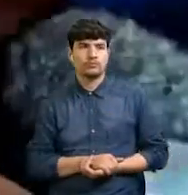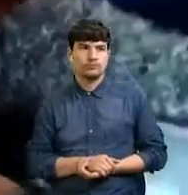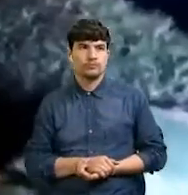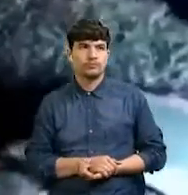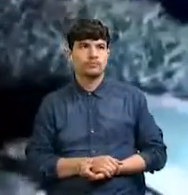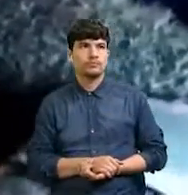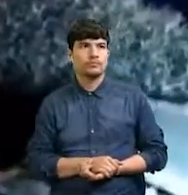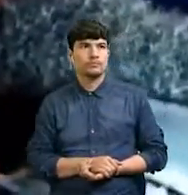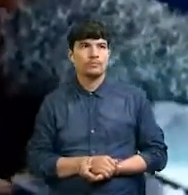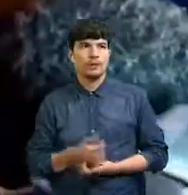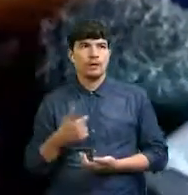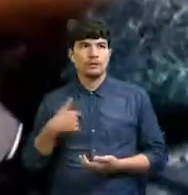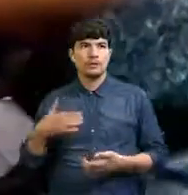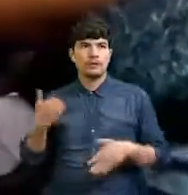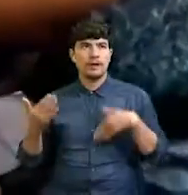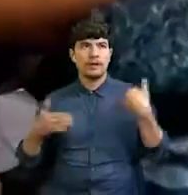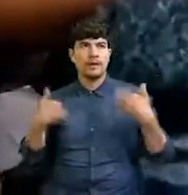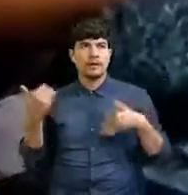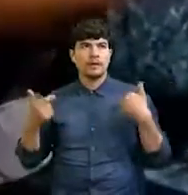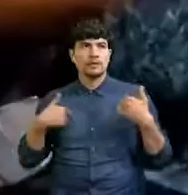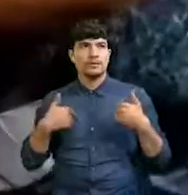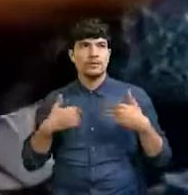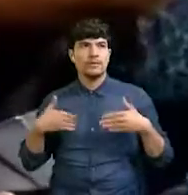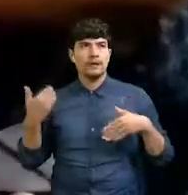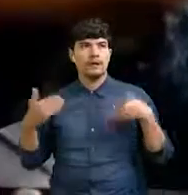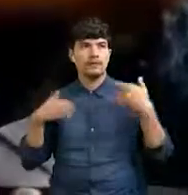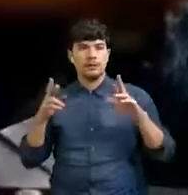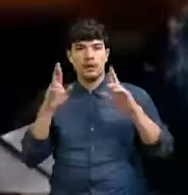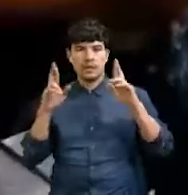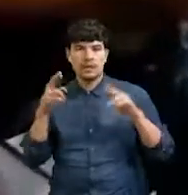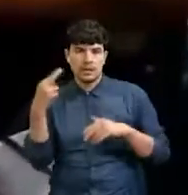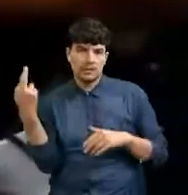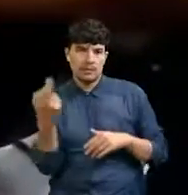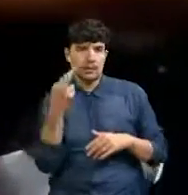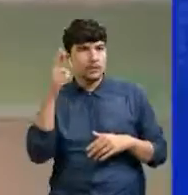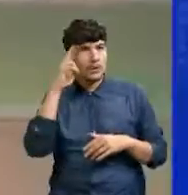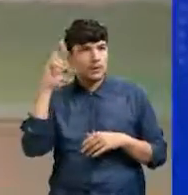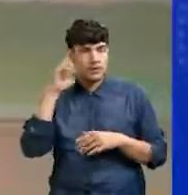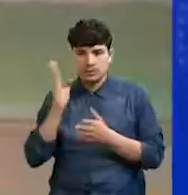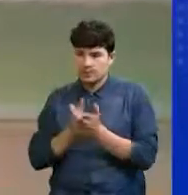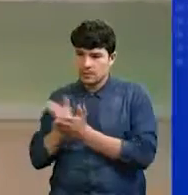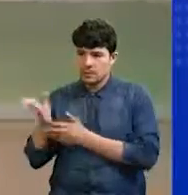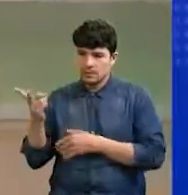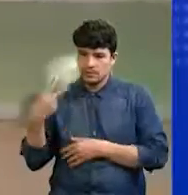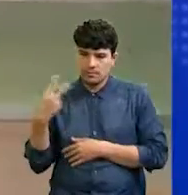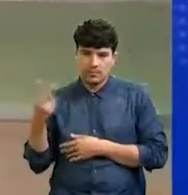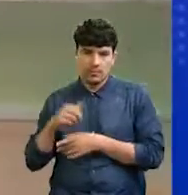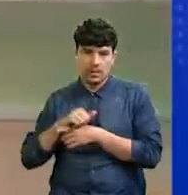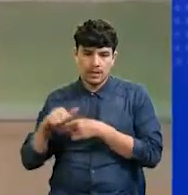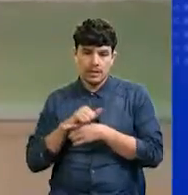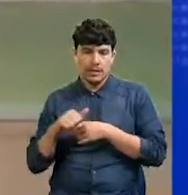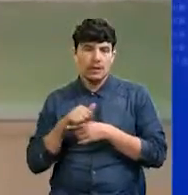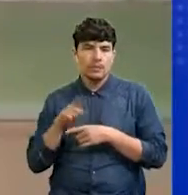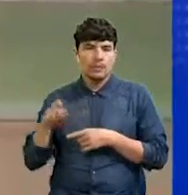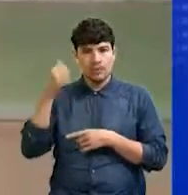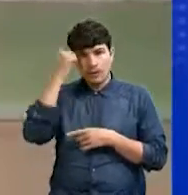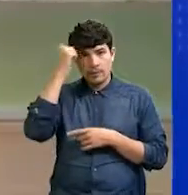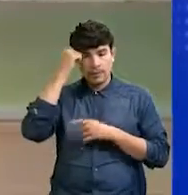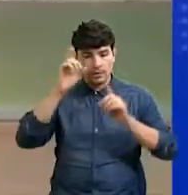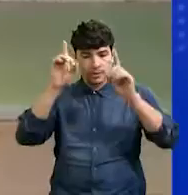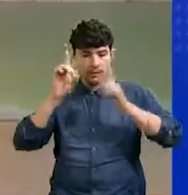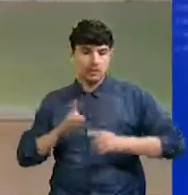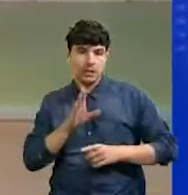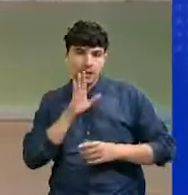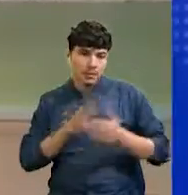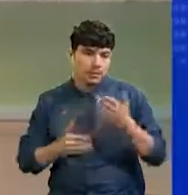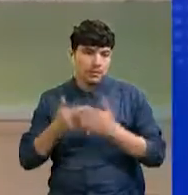BMX. Estoy muy feliz, espero se vuelva a repetir y bueno, para eso vamos a prepararnos, que sea el profesor quien decida quién va a